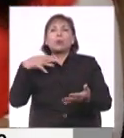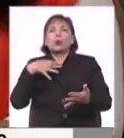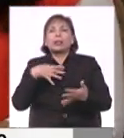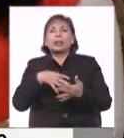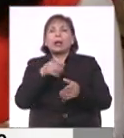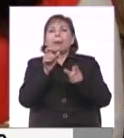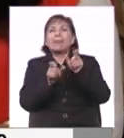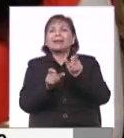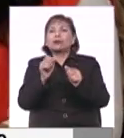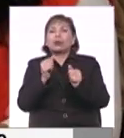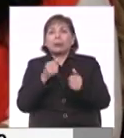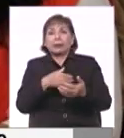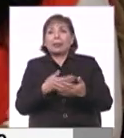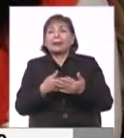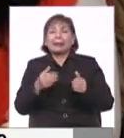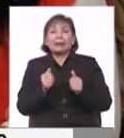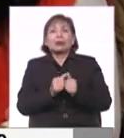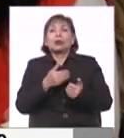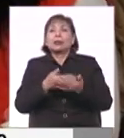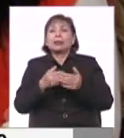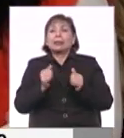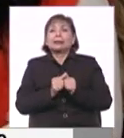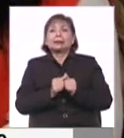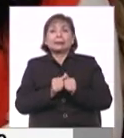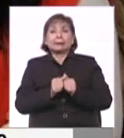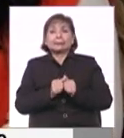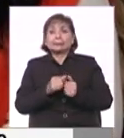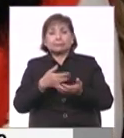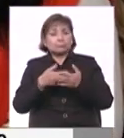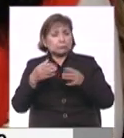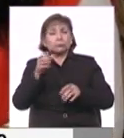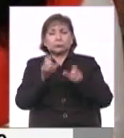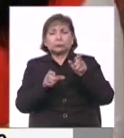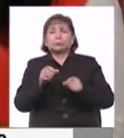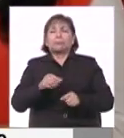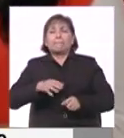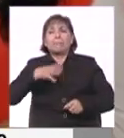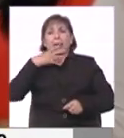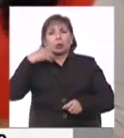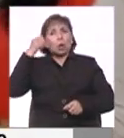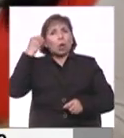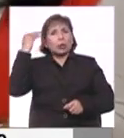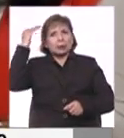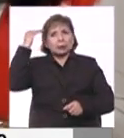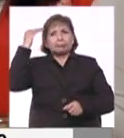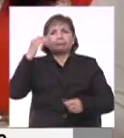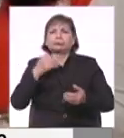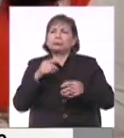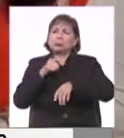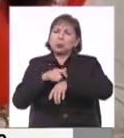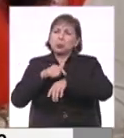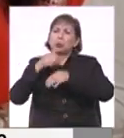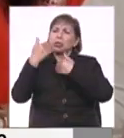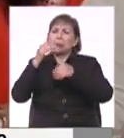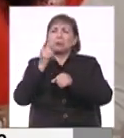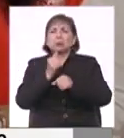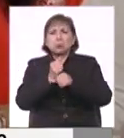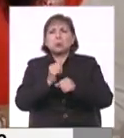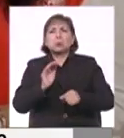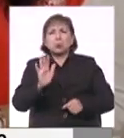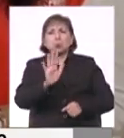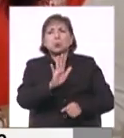personas con discapacidad, madres de familia, personas adultas mayores que pueden acceder a un empleo temporal, puesto que por